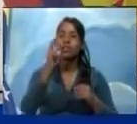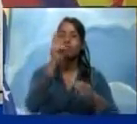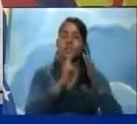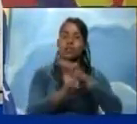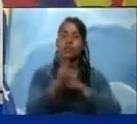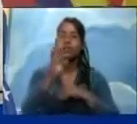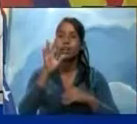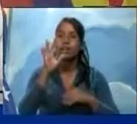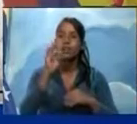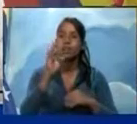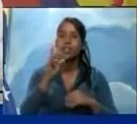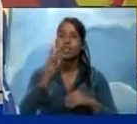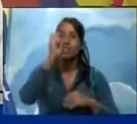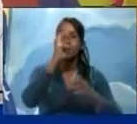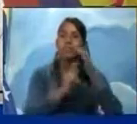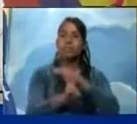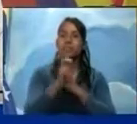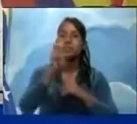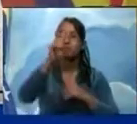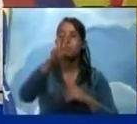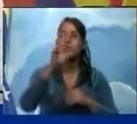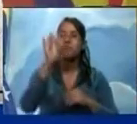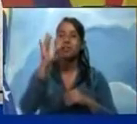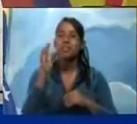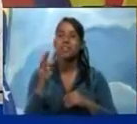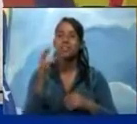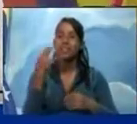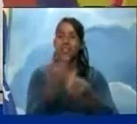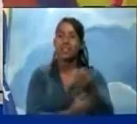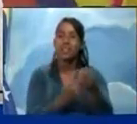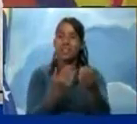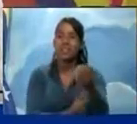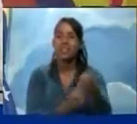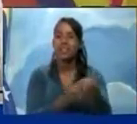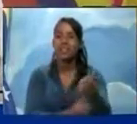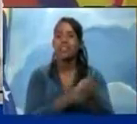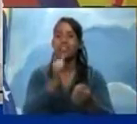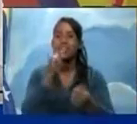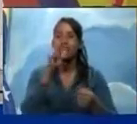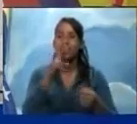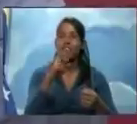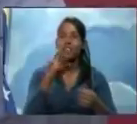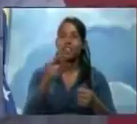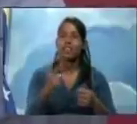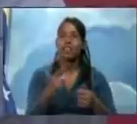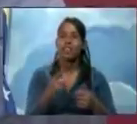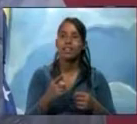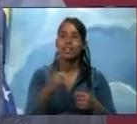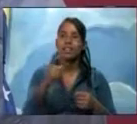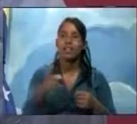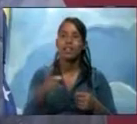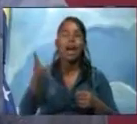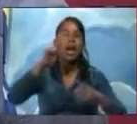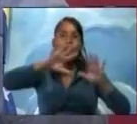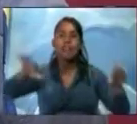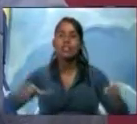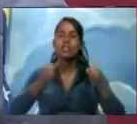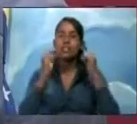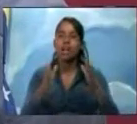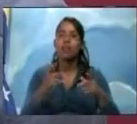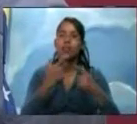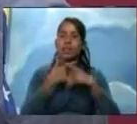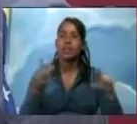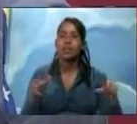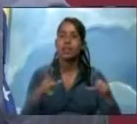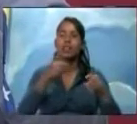micrófono. Léame el versículo 27, hermano Argeni. Gloria al Señor. Él salva y libra y